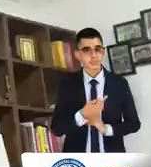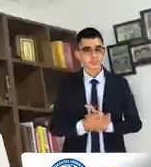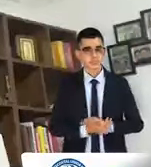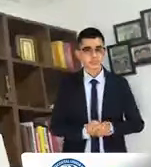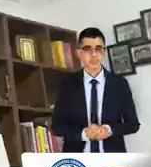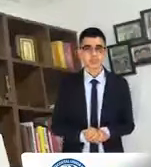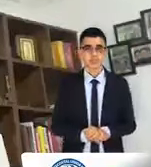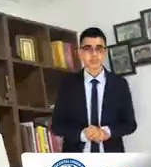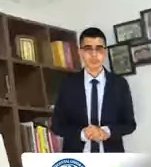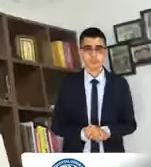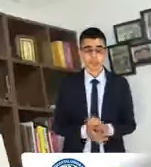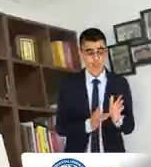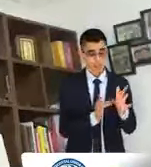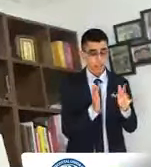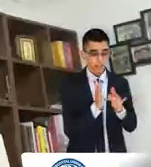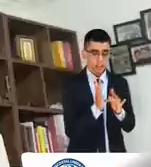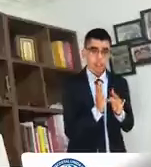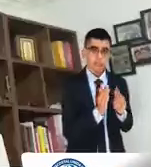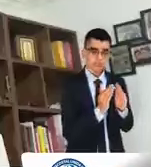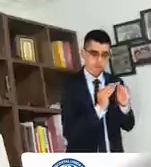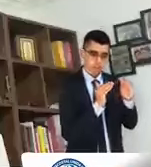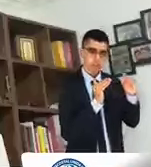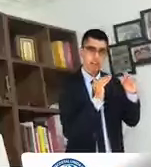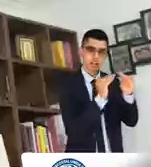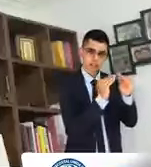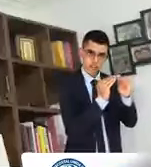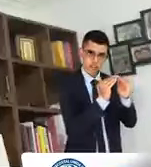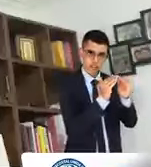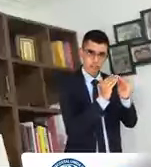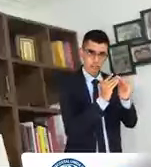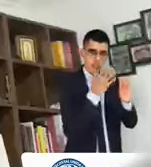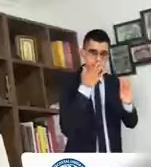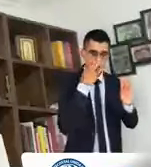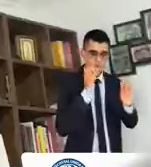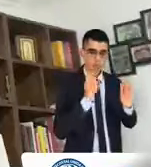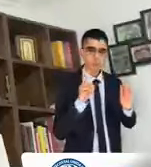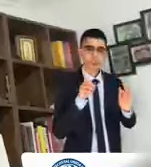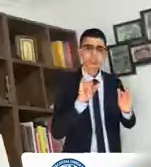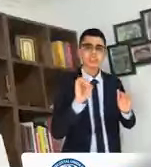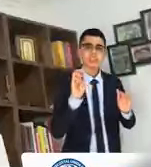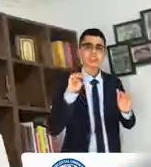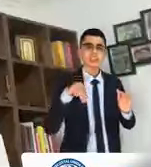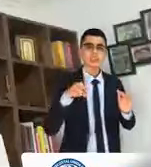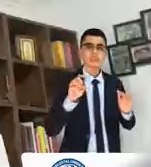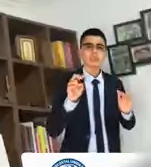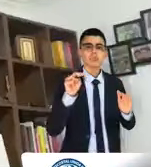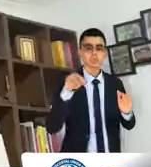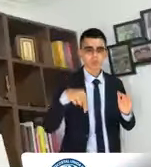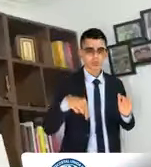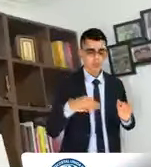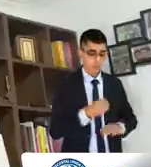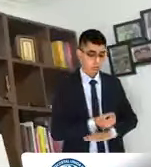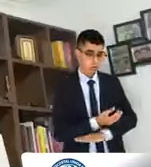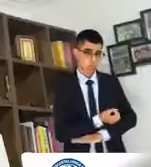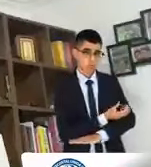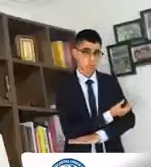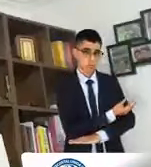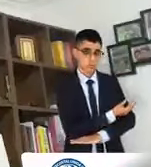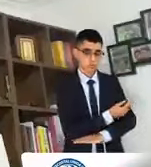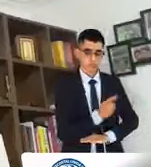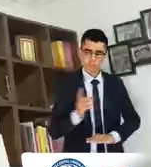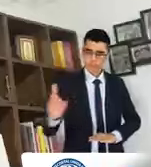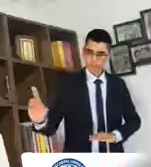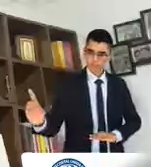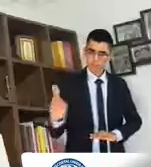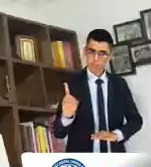estando Jesús en Betania, en casa de Simón el leproso, vino a él una mujer con un vaso de alabastro de